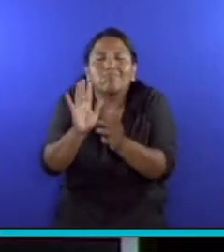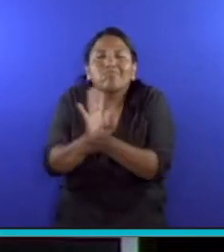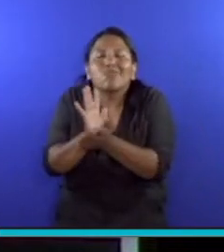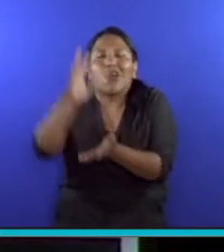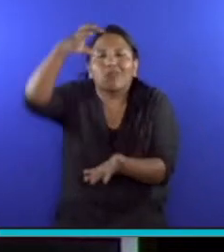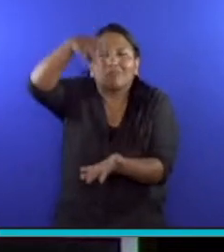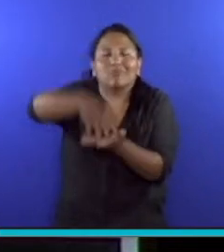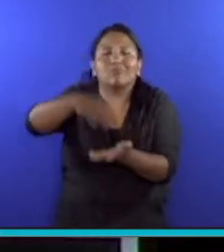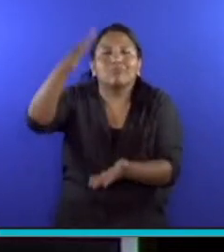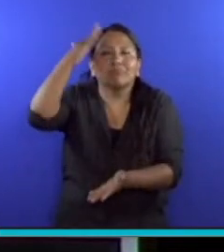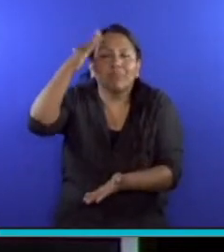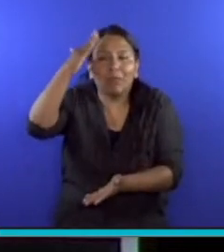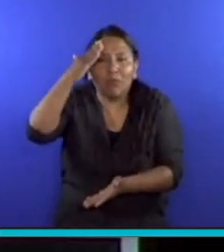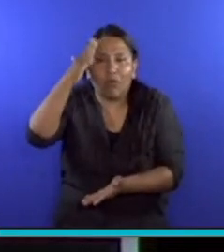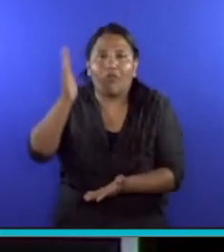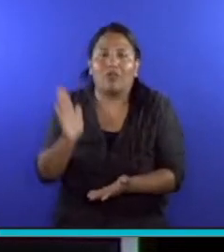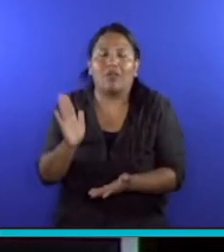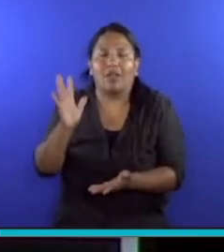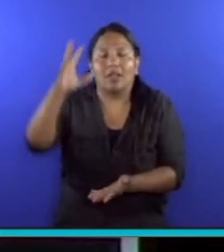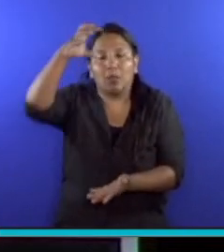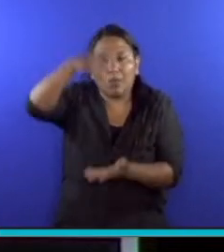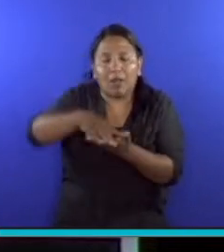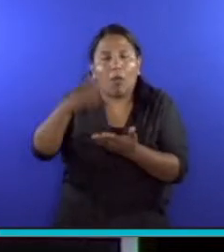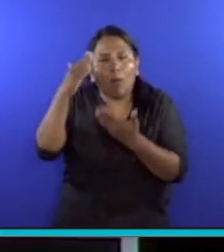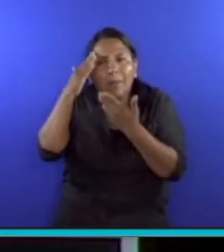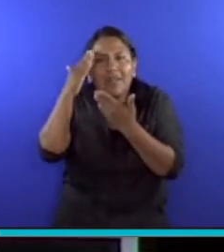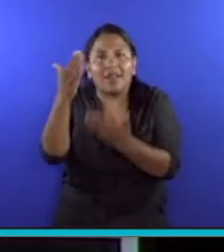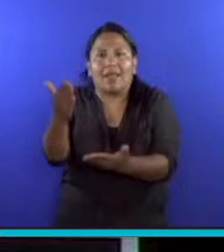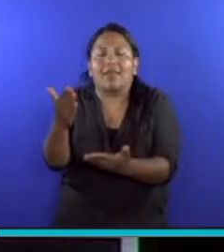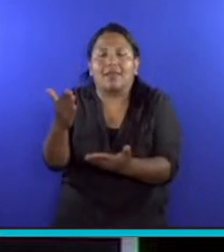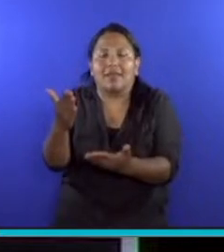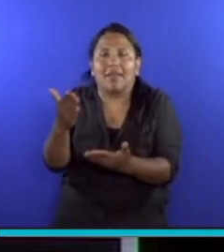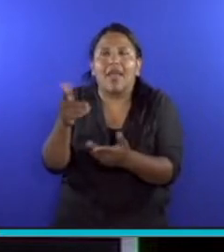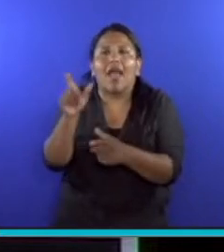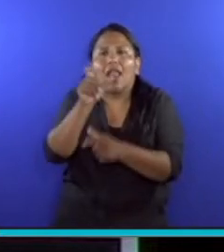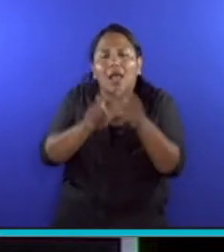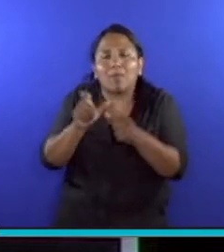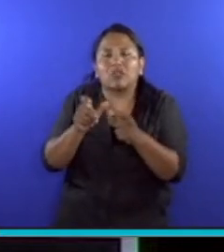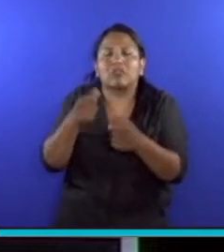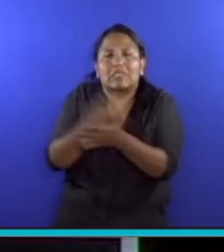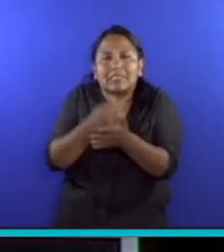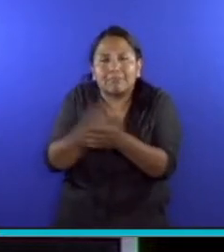memoria y como un centro de homenaje a quienes dejaron su vida por cambiarlo todo.